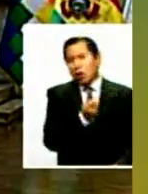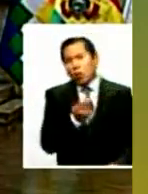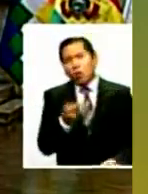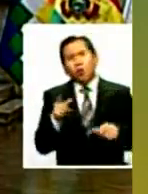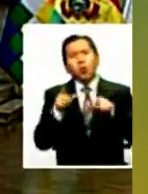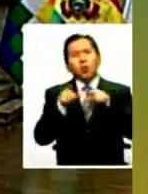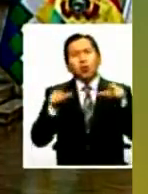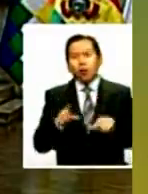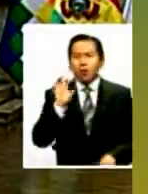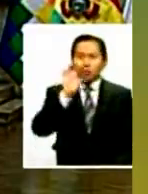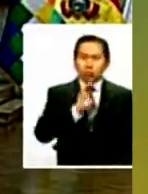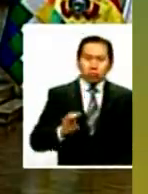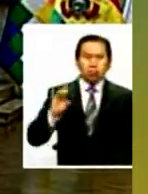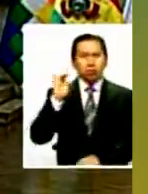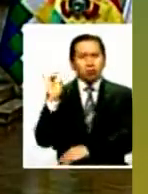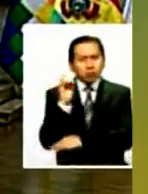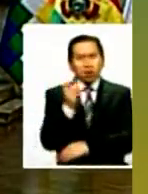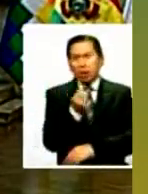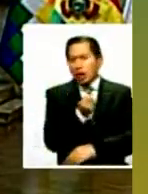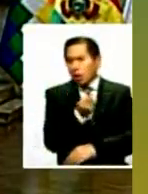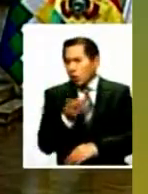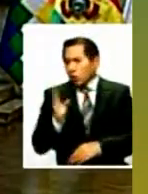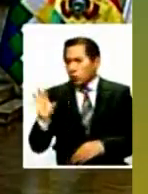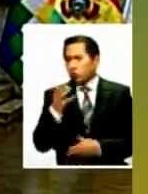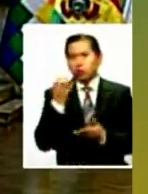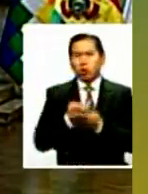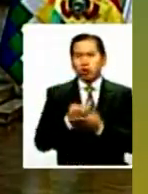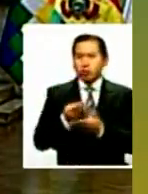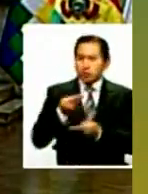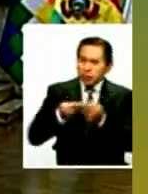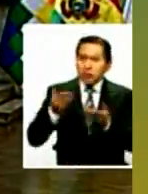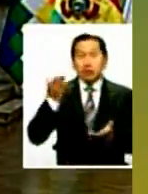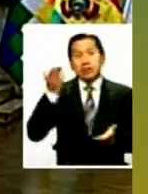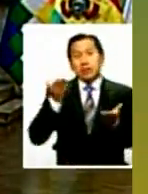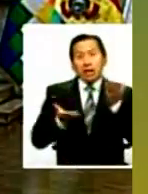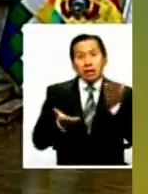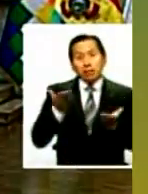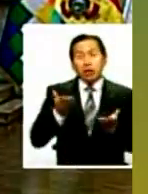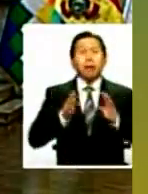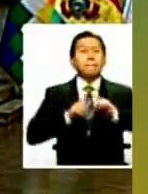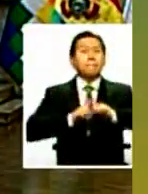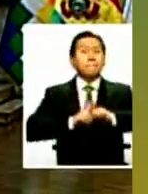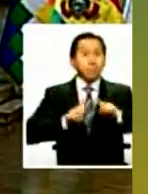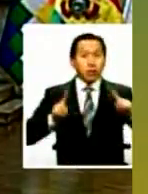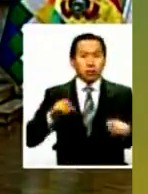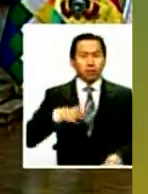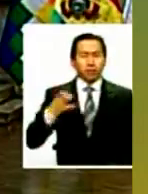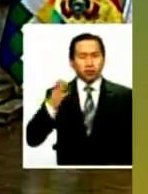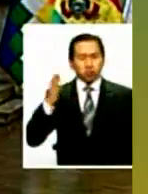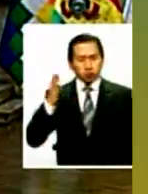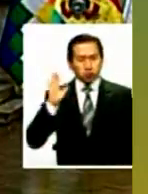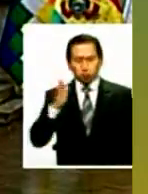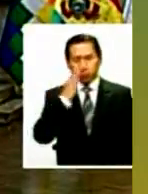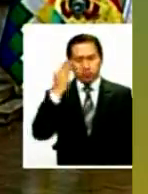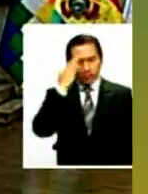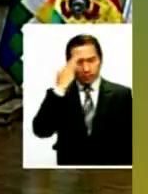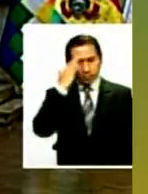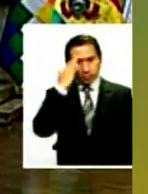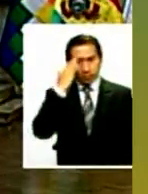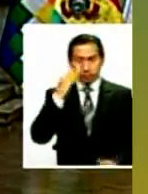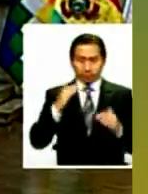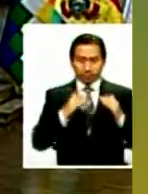Y en base a eso, también veremos cómo se va a operativizar, que eso es algo importante. Hay que ver cómo la gente va a acceder, y hay